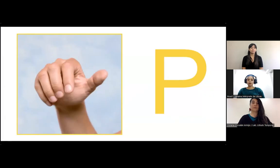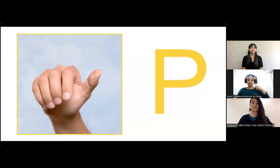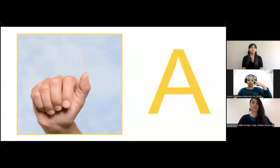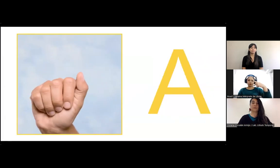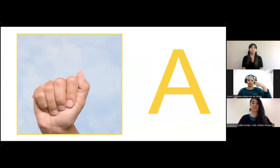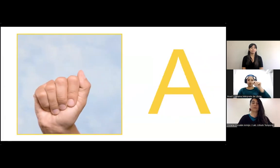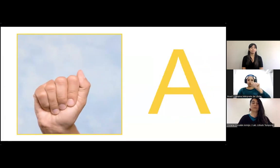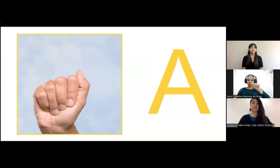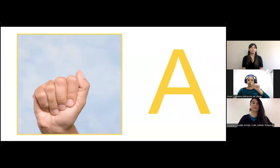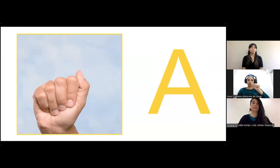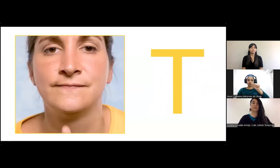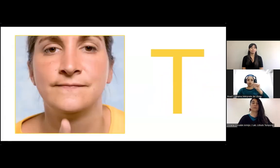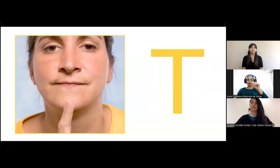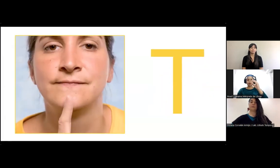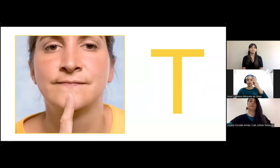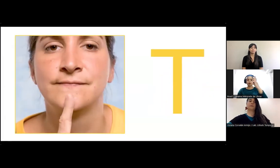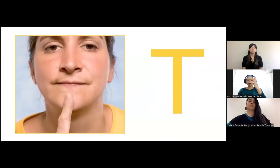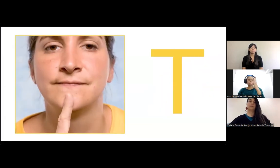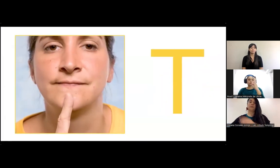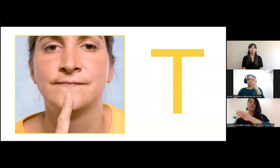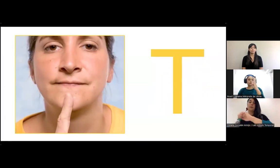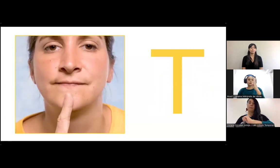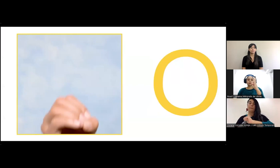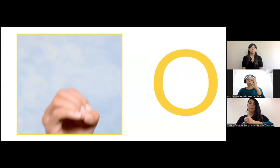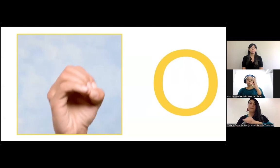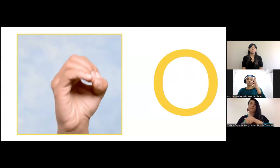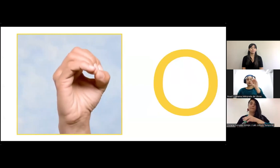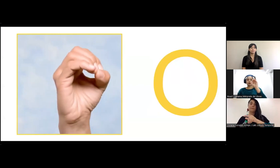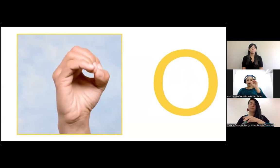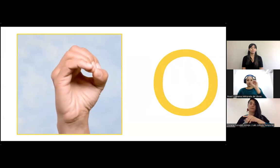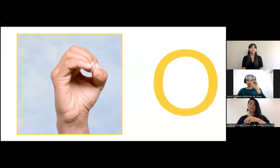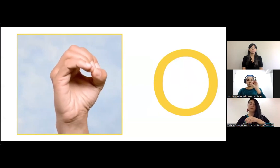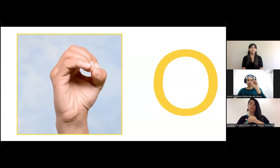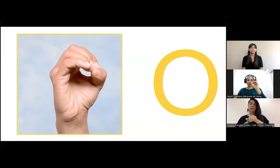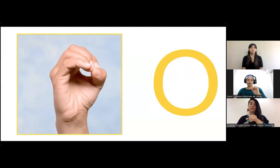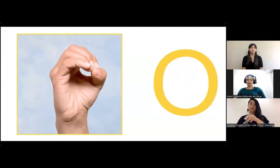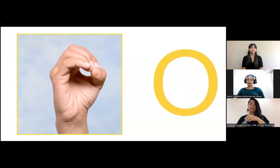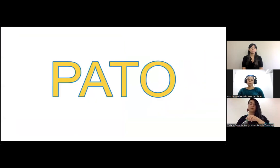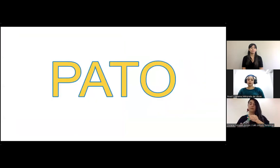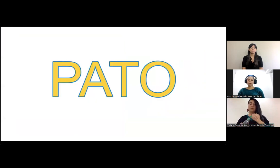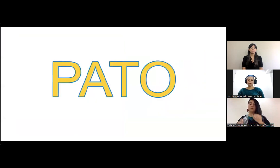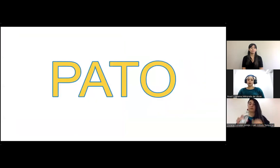P, A, T, O.